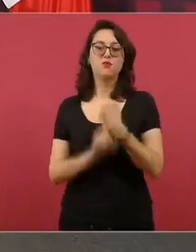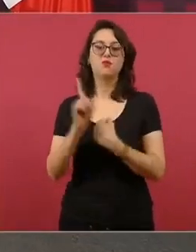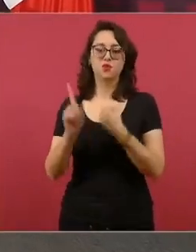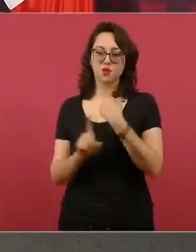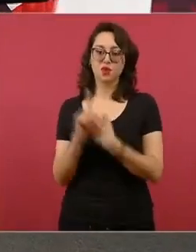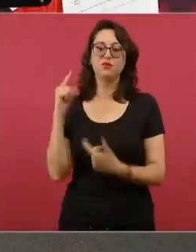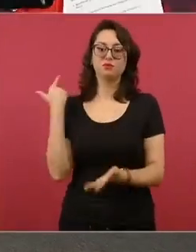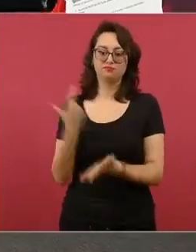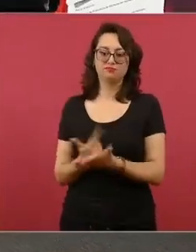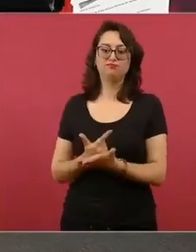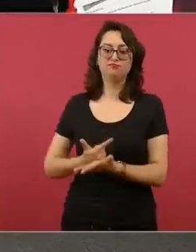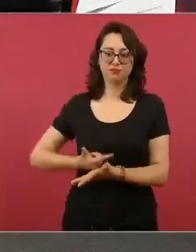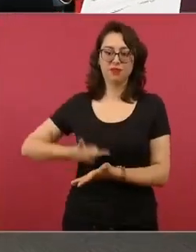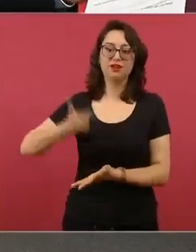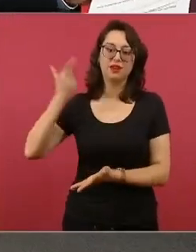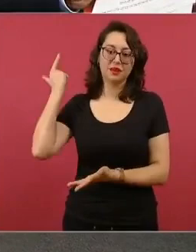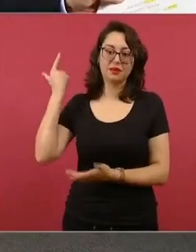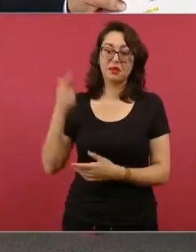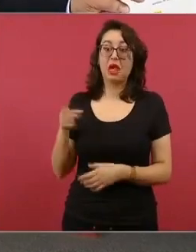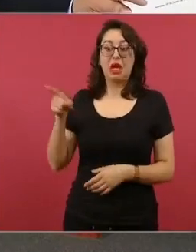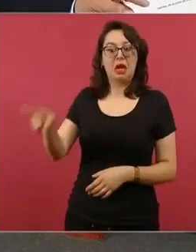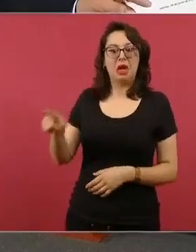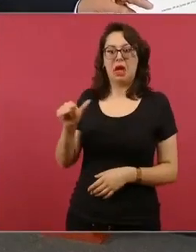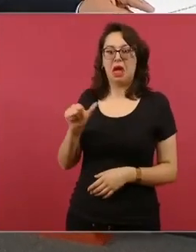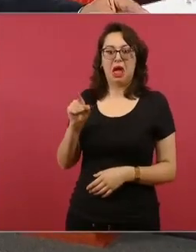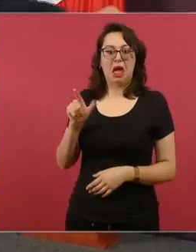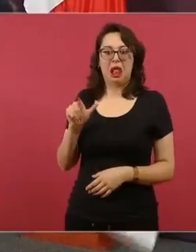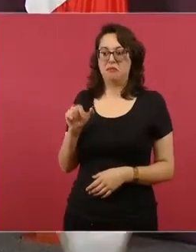muchos echándole la culpa a Alberto,